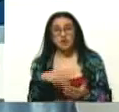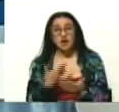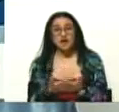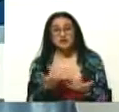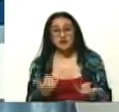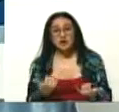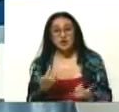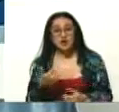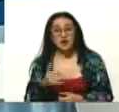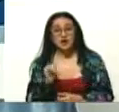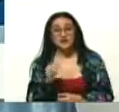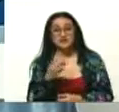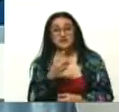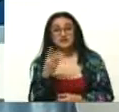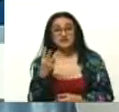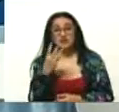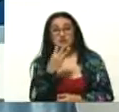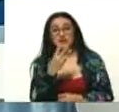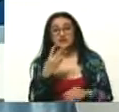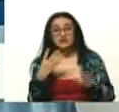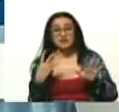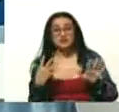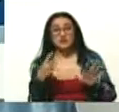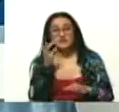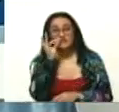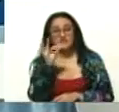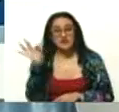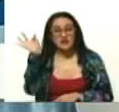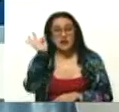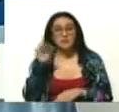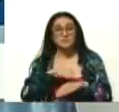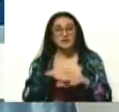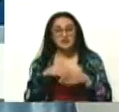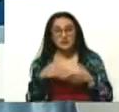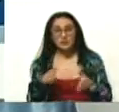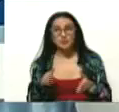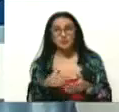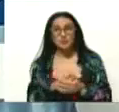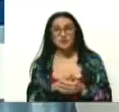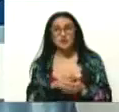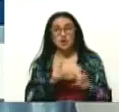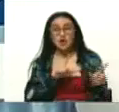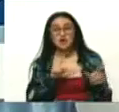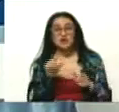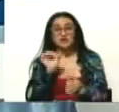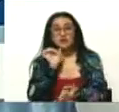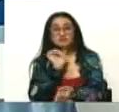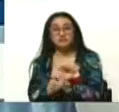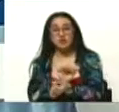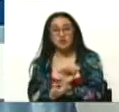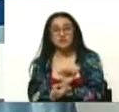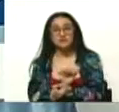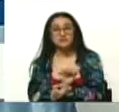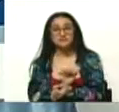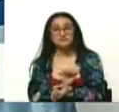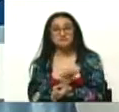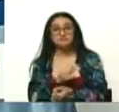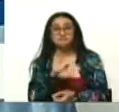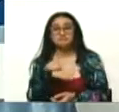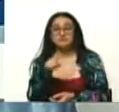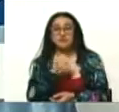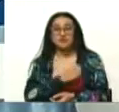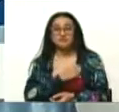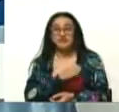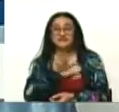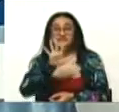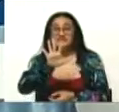tenemos 339 fiscales del Ministerio Público procesados, entre ellos lamentablemente